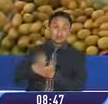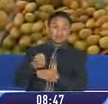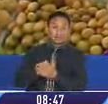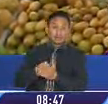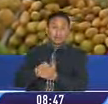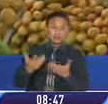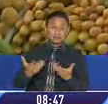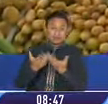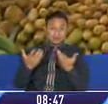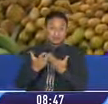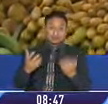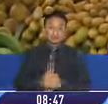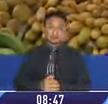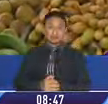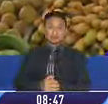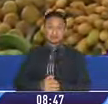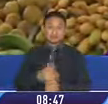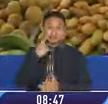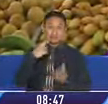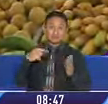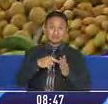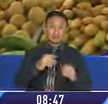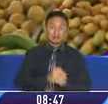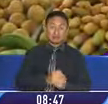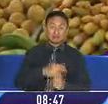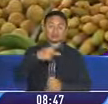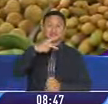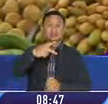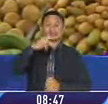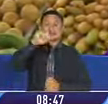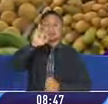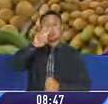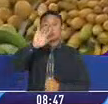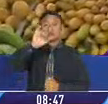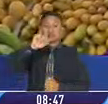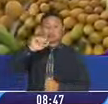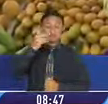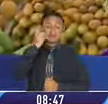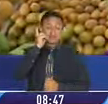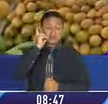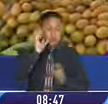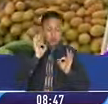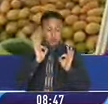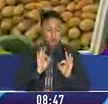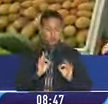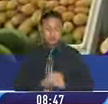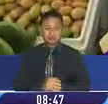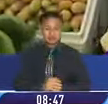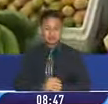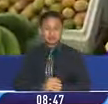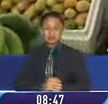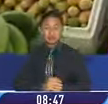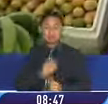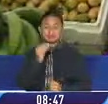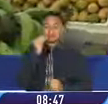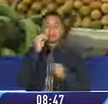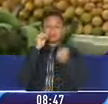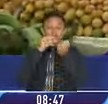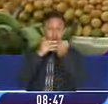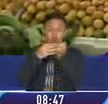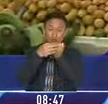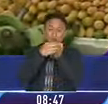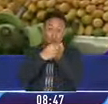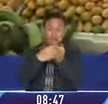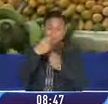algunas verduras, me voy a llevar por aquí unos kiwis para hacer un desayuno saludable, fresas. Recordarles que aquí